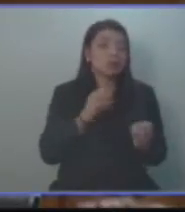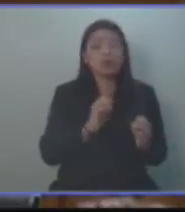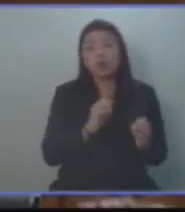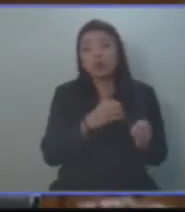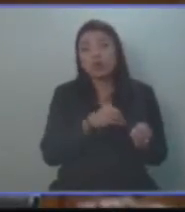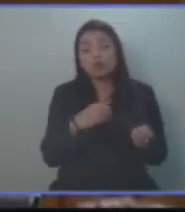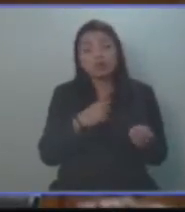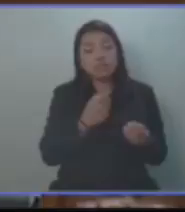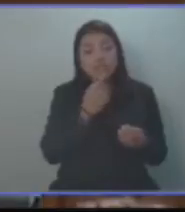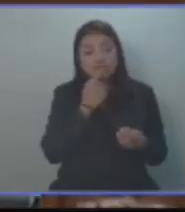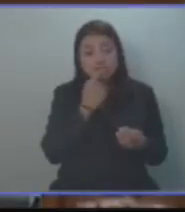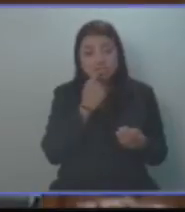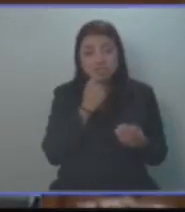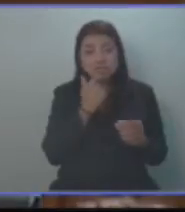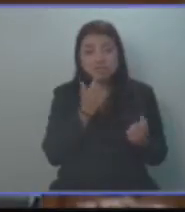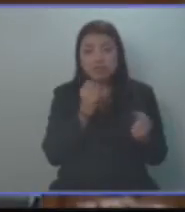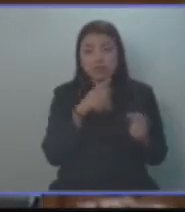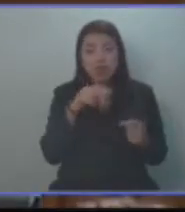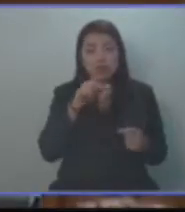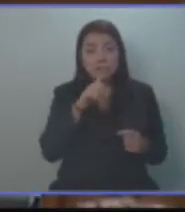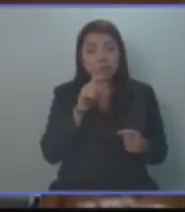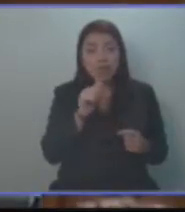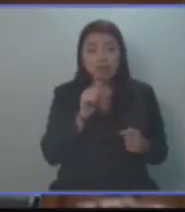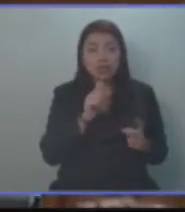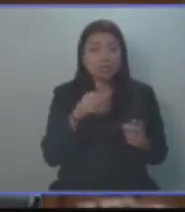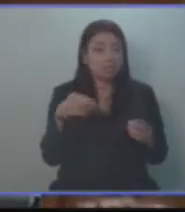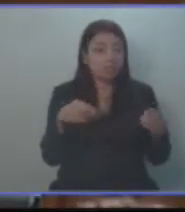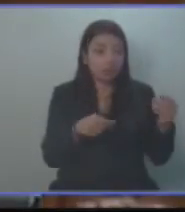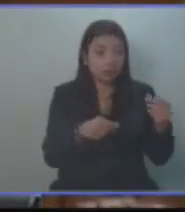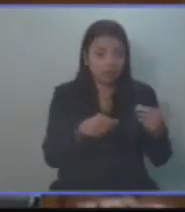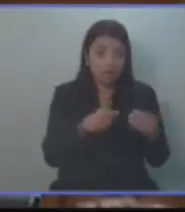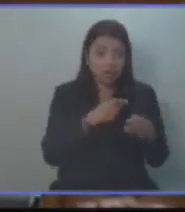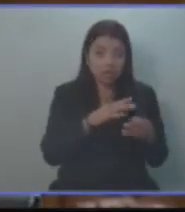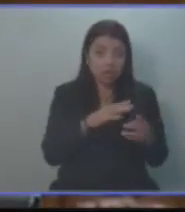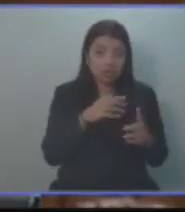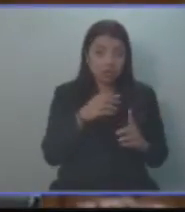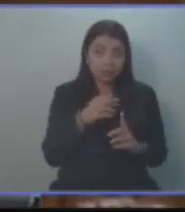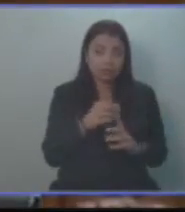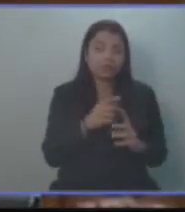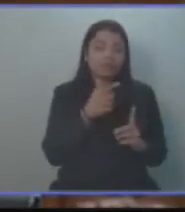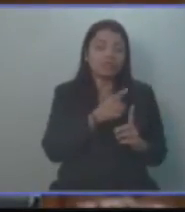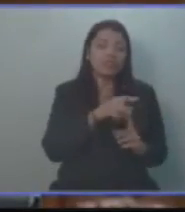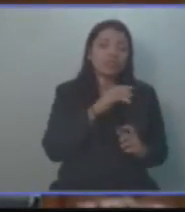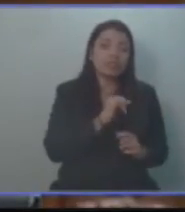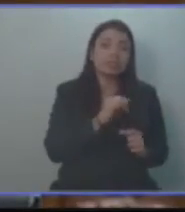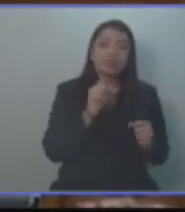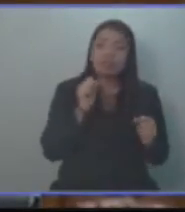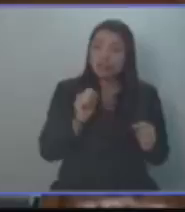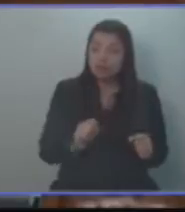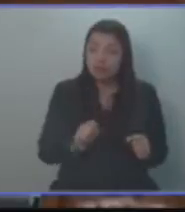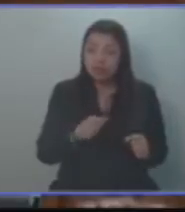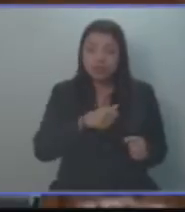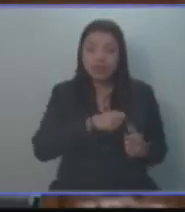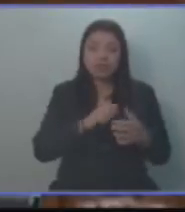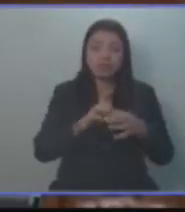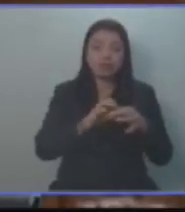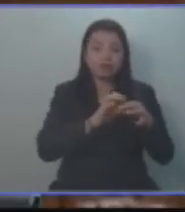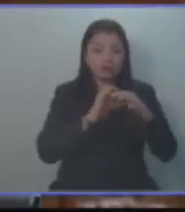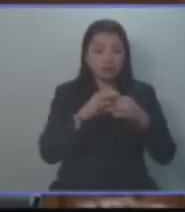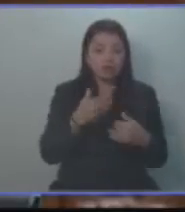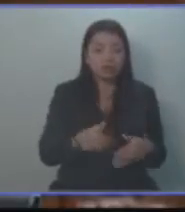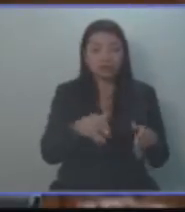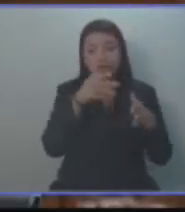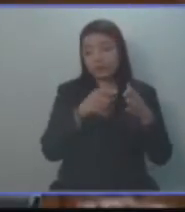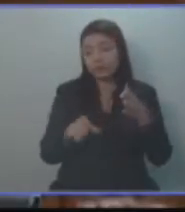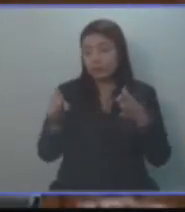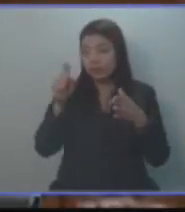odontólogos residentes que tengan plazas sin remuneración. Y establecer en coordinación con la institución